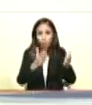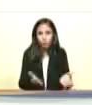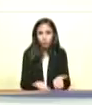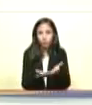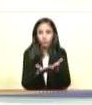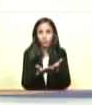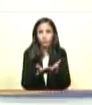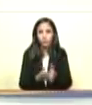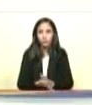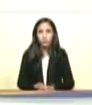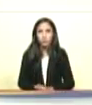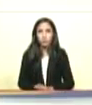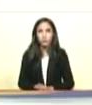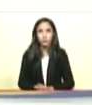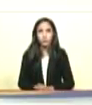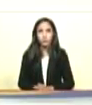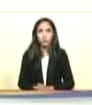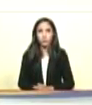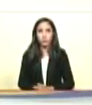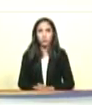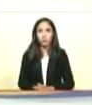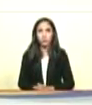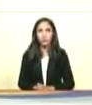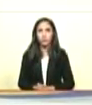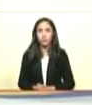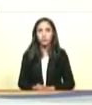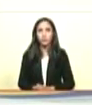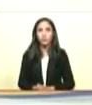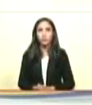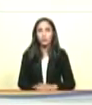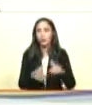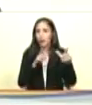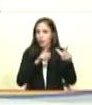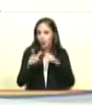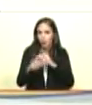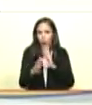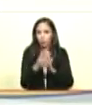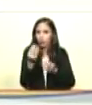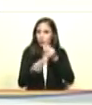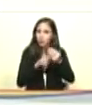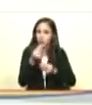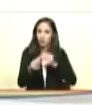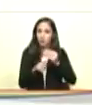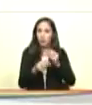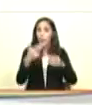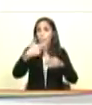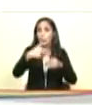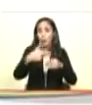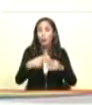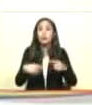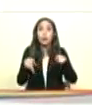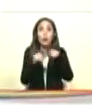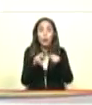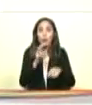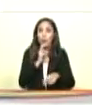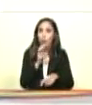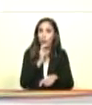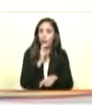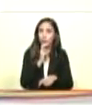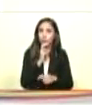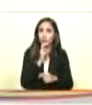campo número uno del bloque de Ayacucho. Eso está allí. Eso es como oro. Es el